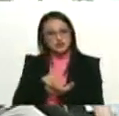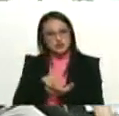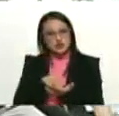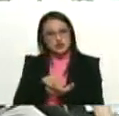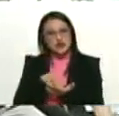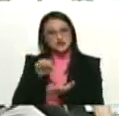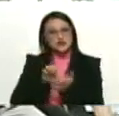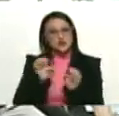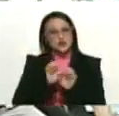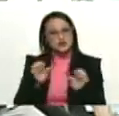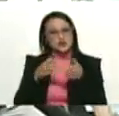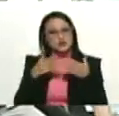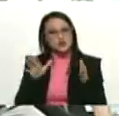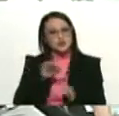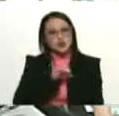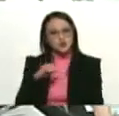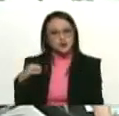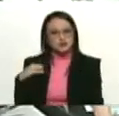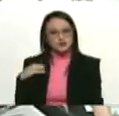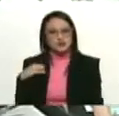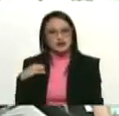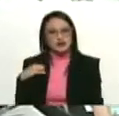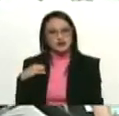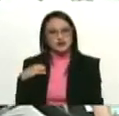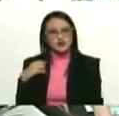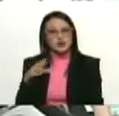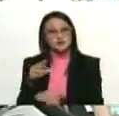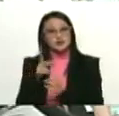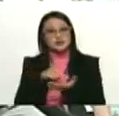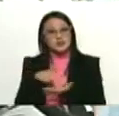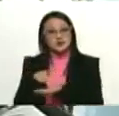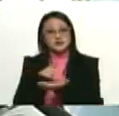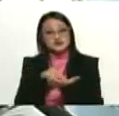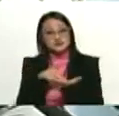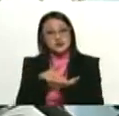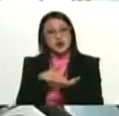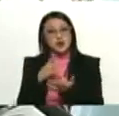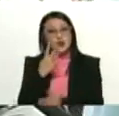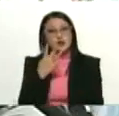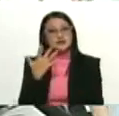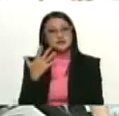centros educativos públicos y privados, en los que han participado